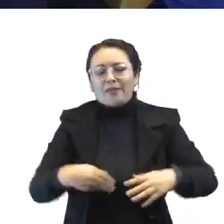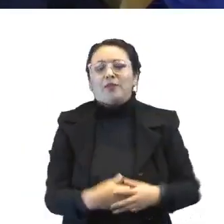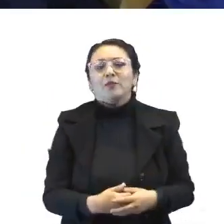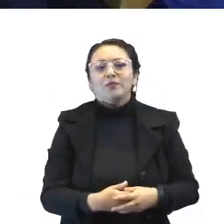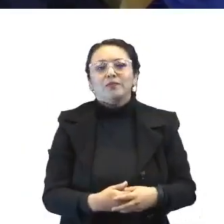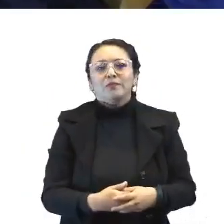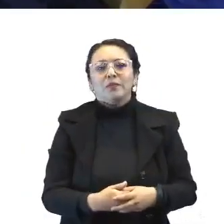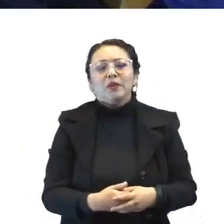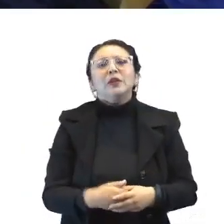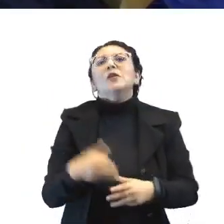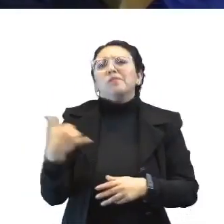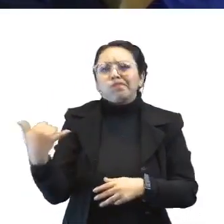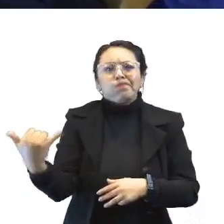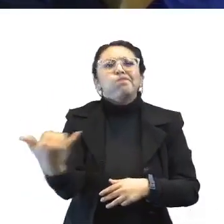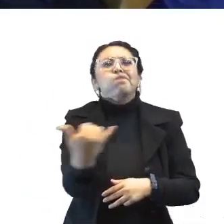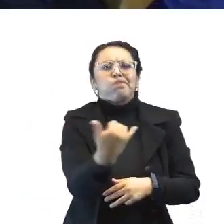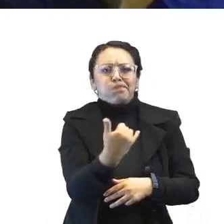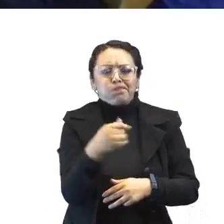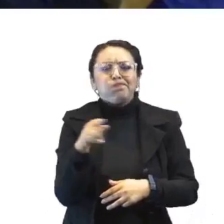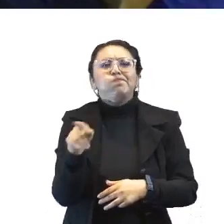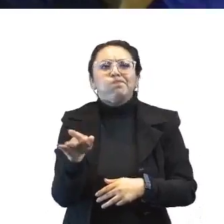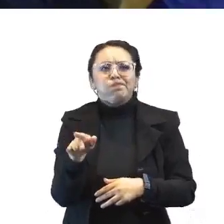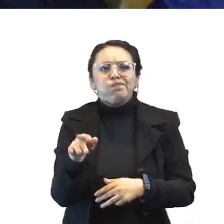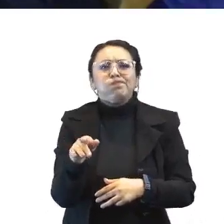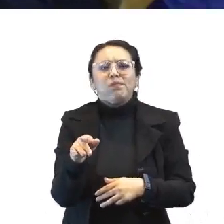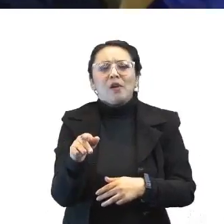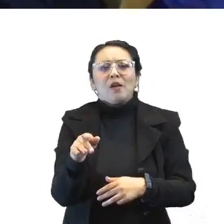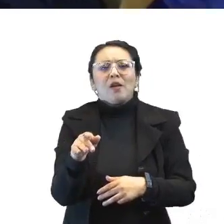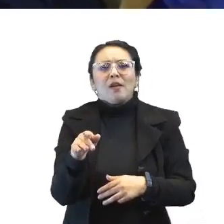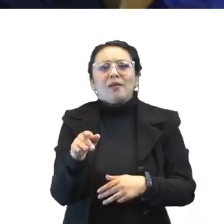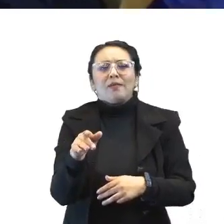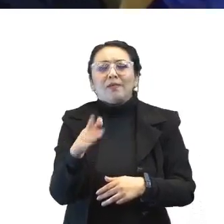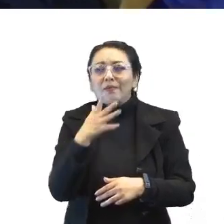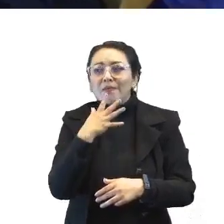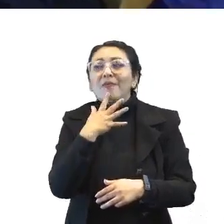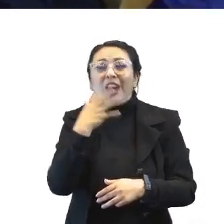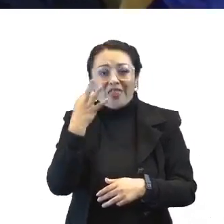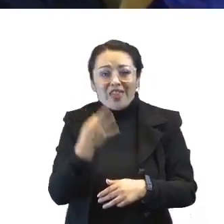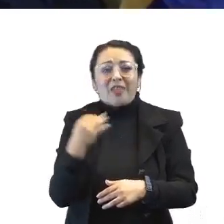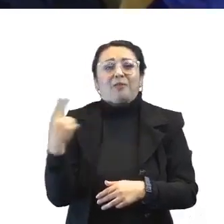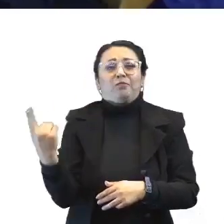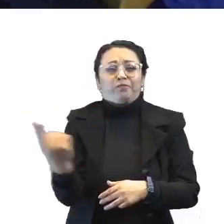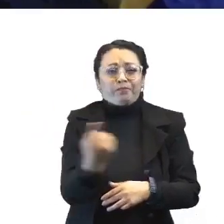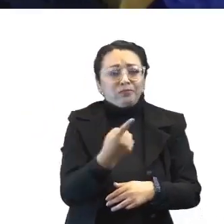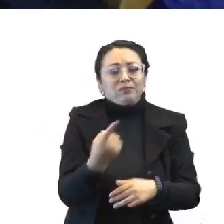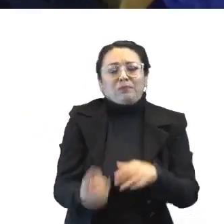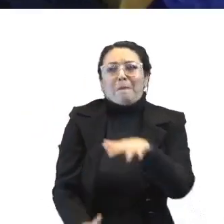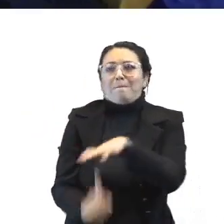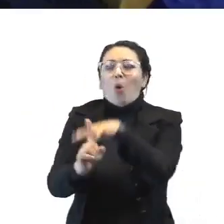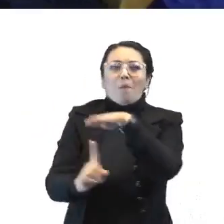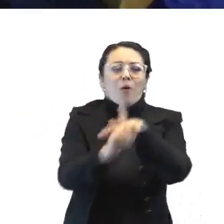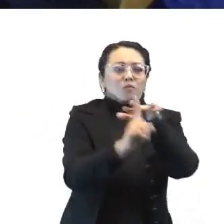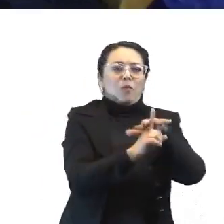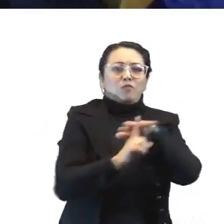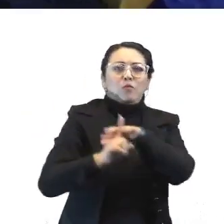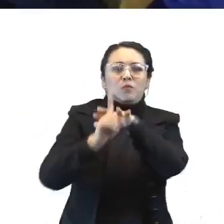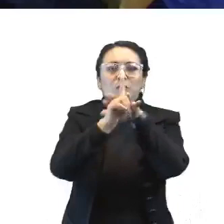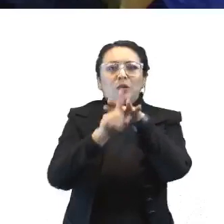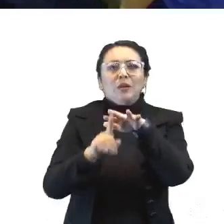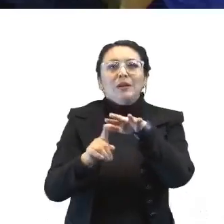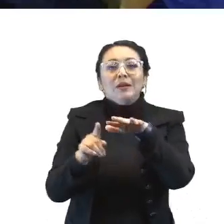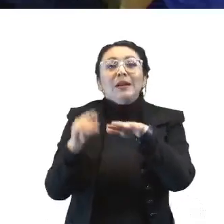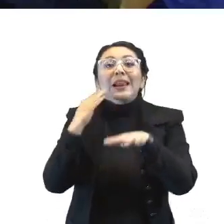Hemos encontrado en el marco de las verdades que han empezado a salir cómo las mujeres